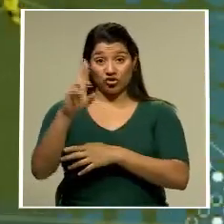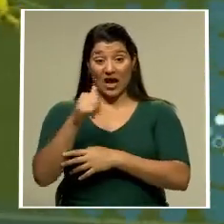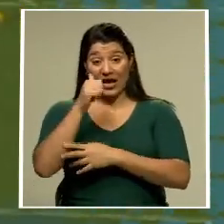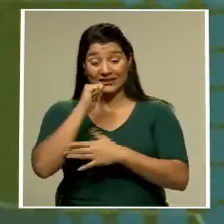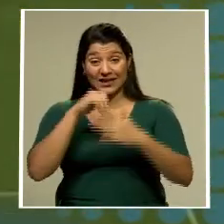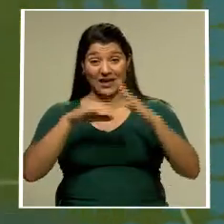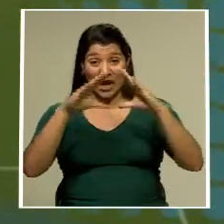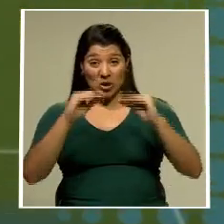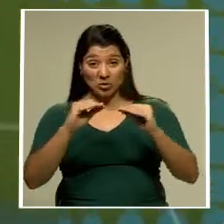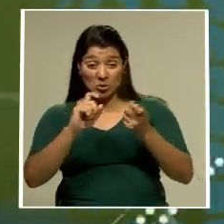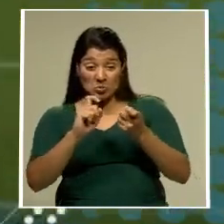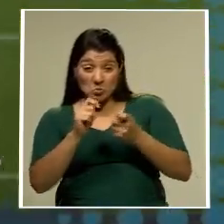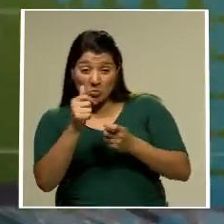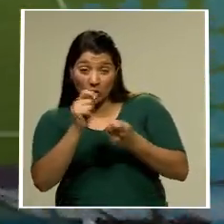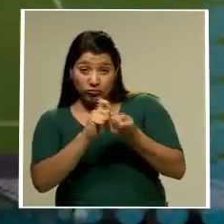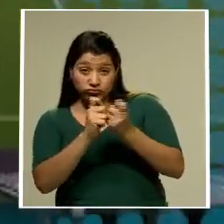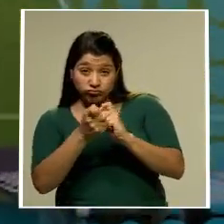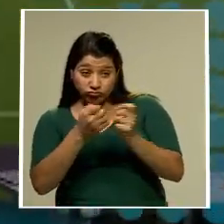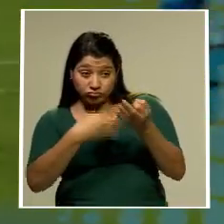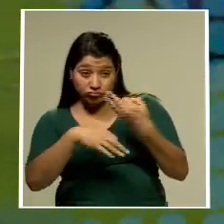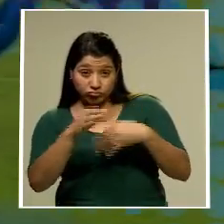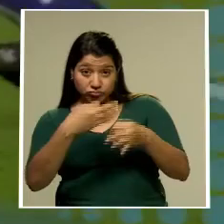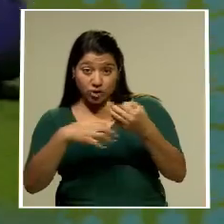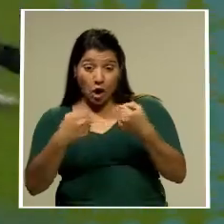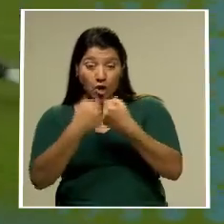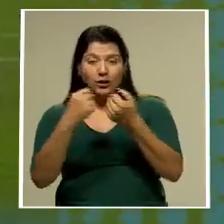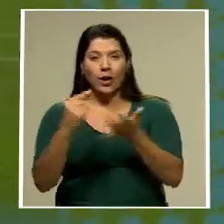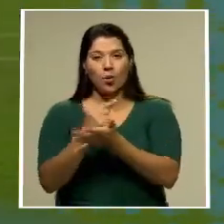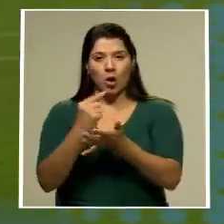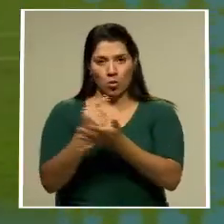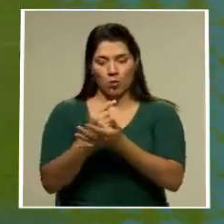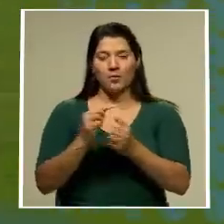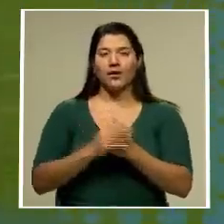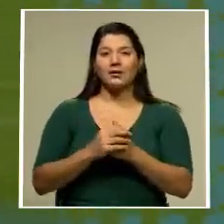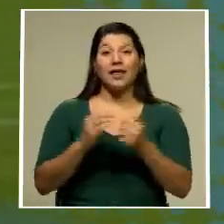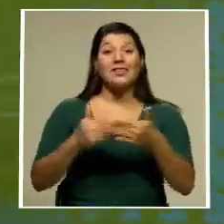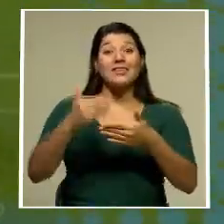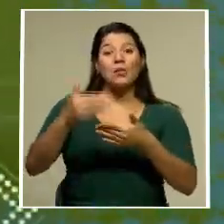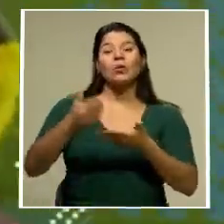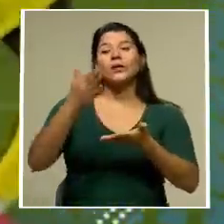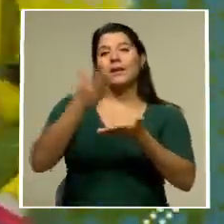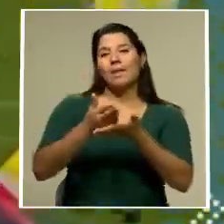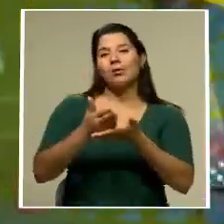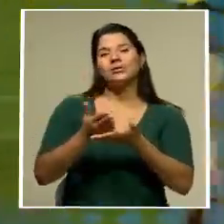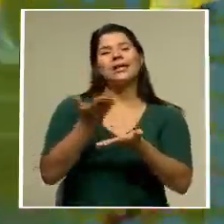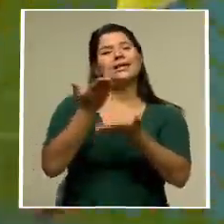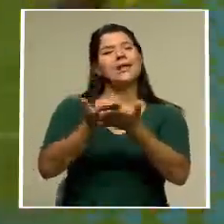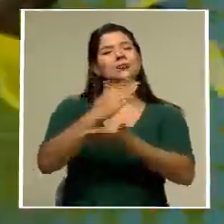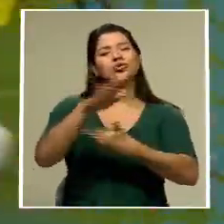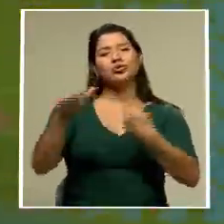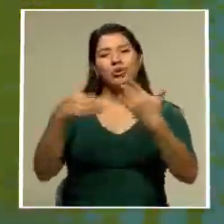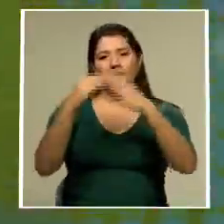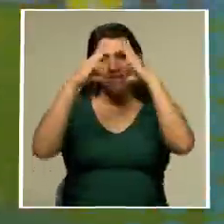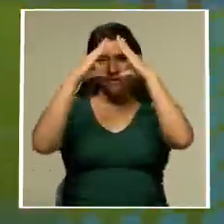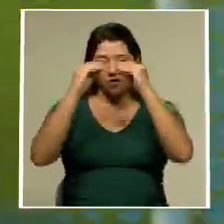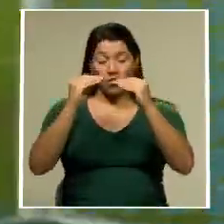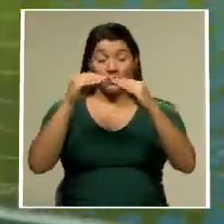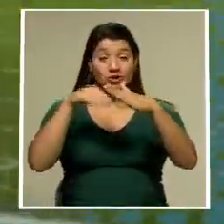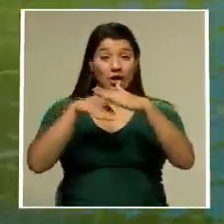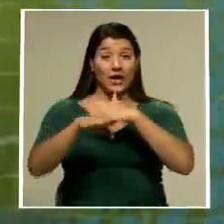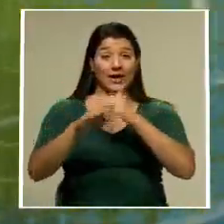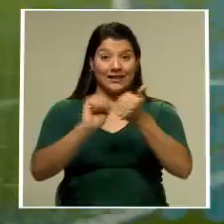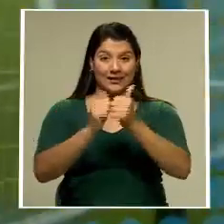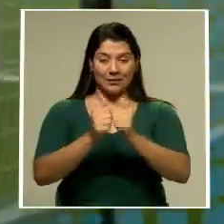ante Guadalupe y mantuvo la base tricolor. Cuando regresemos, todos los detalles en la